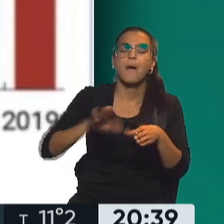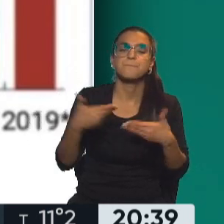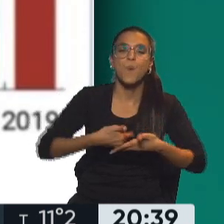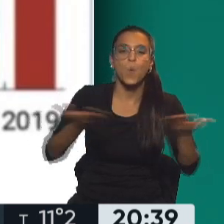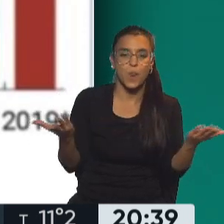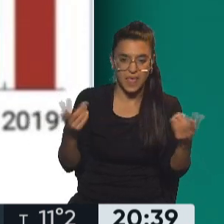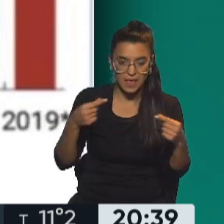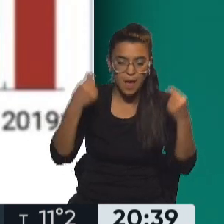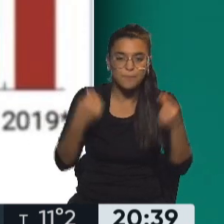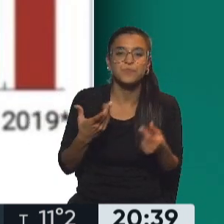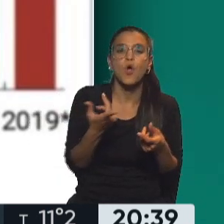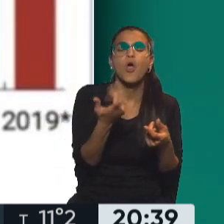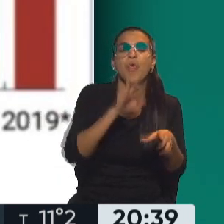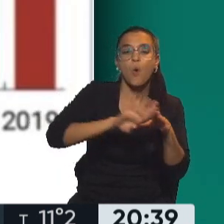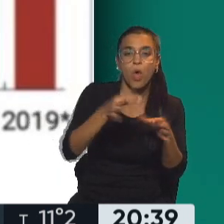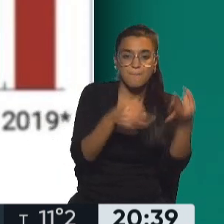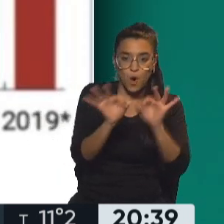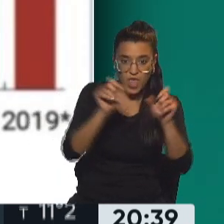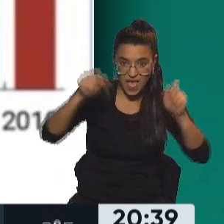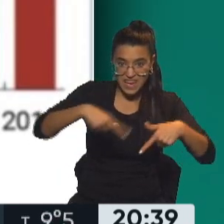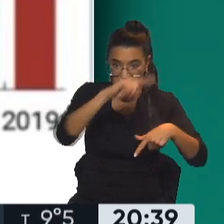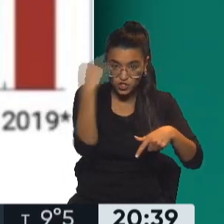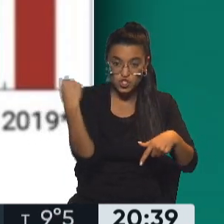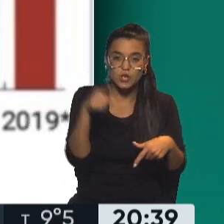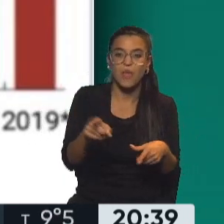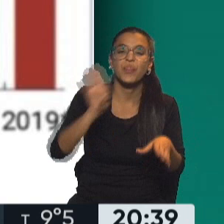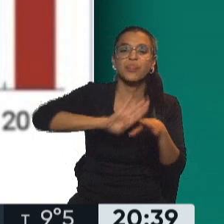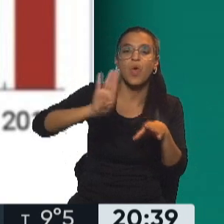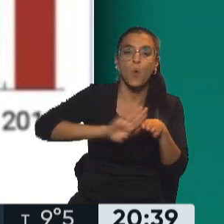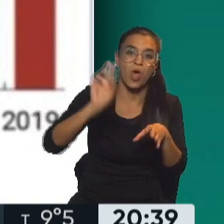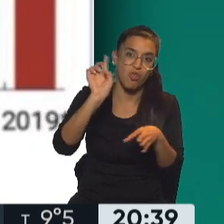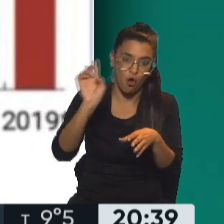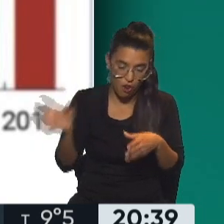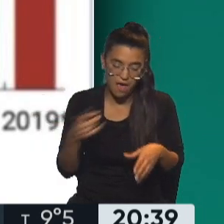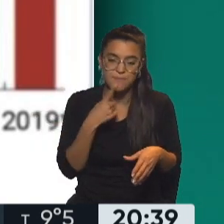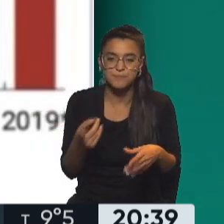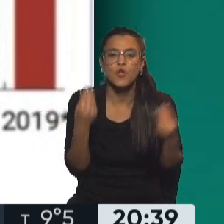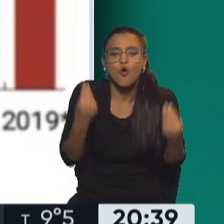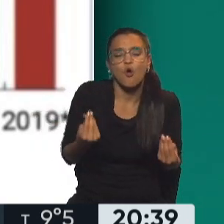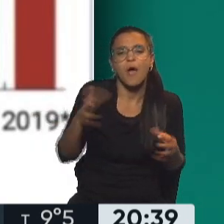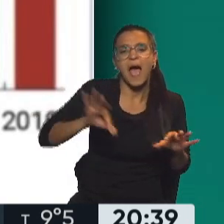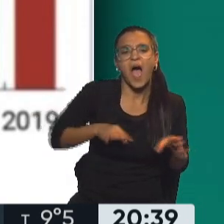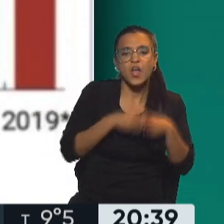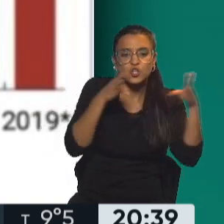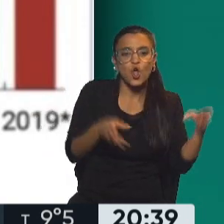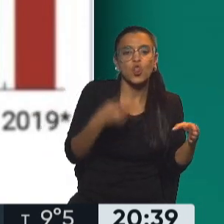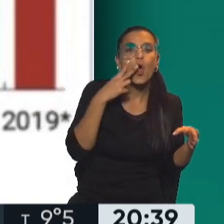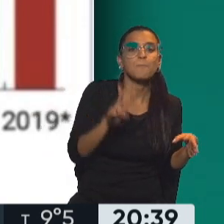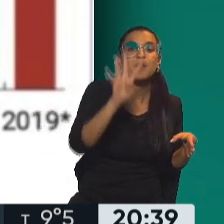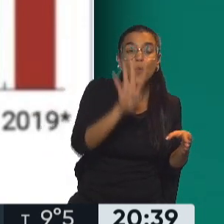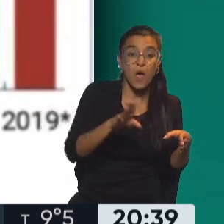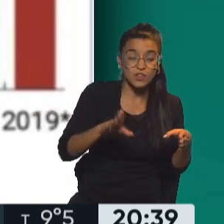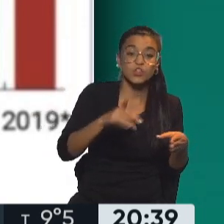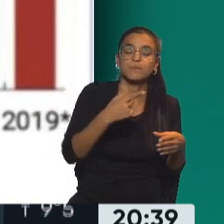lo que es deuda en moneda nacional, deuda en moneda extranjera, cómo estábamos en el año 2004, cómo esa deuda